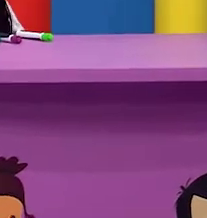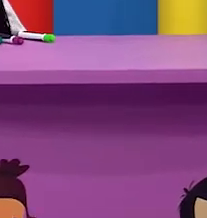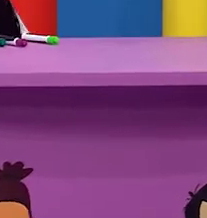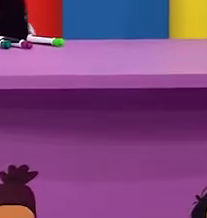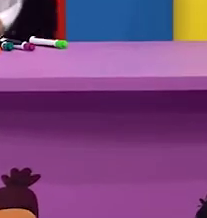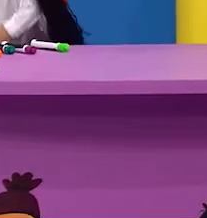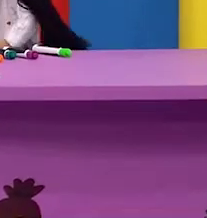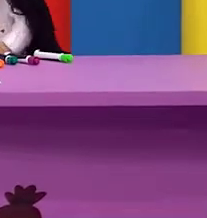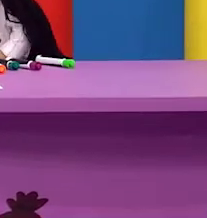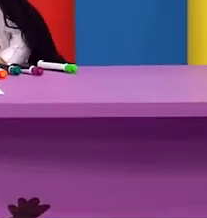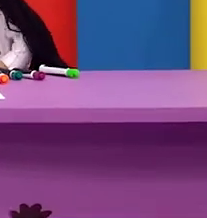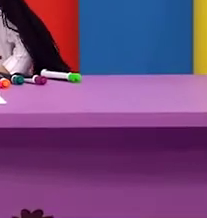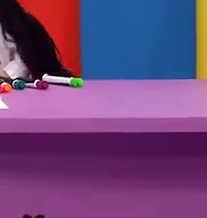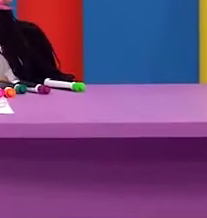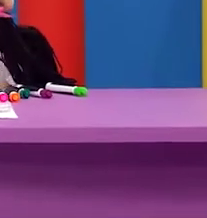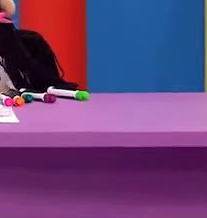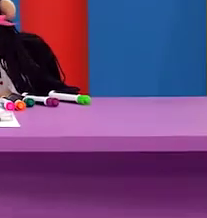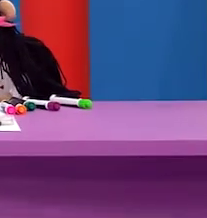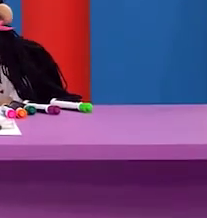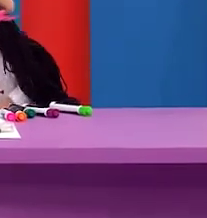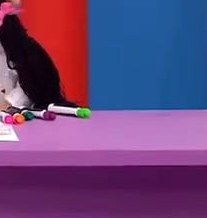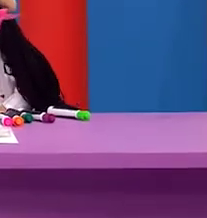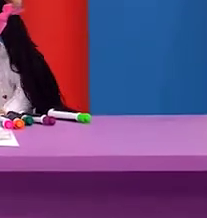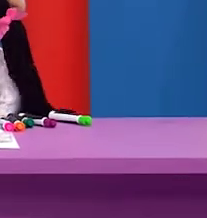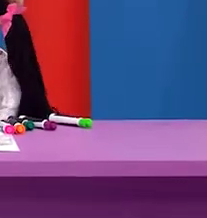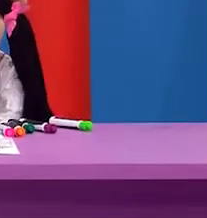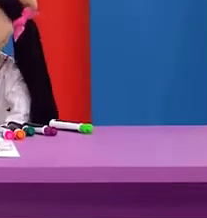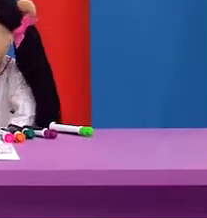o religión.